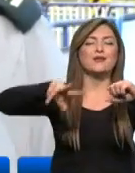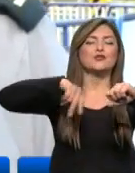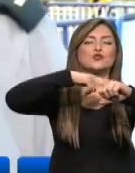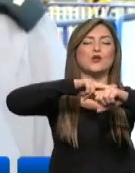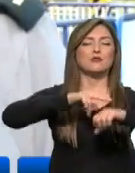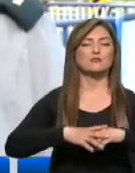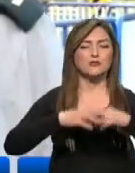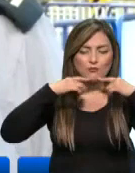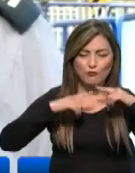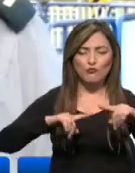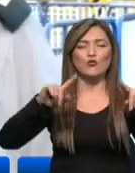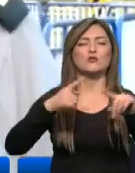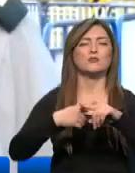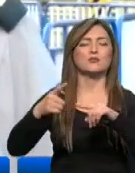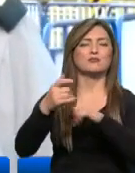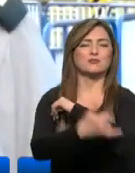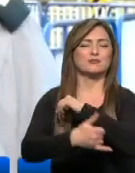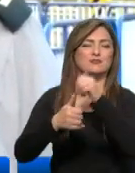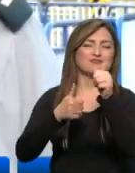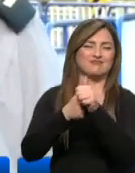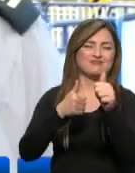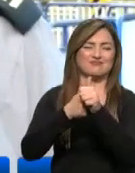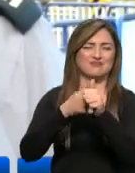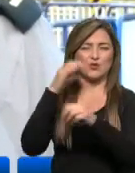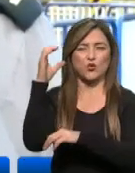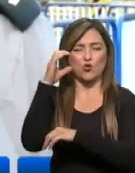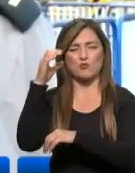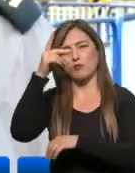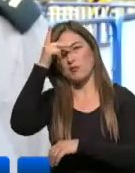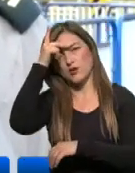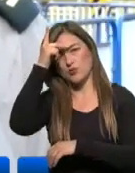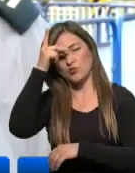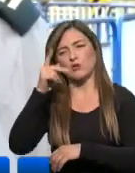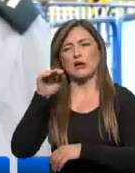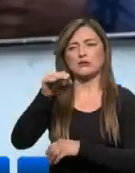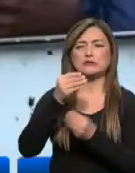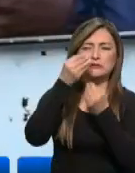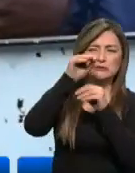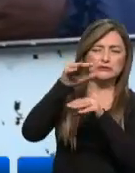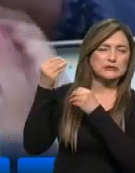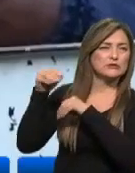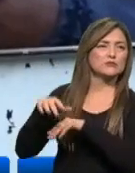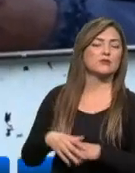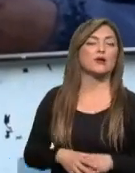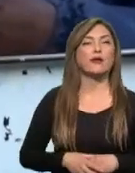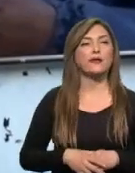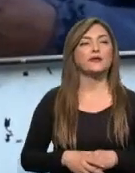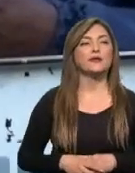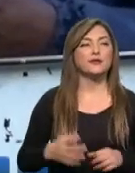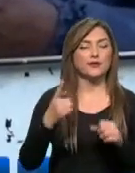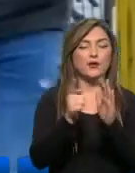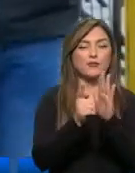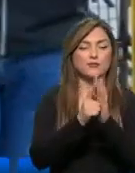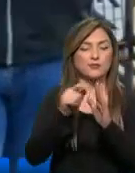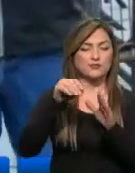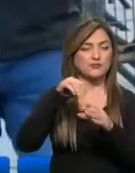nacional al menor desaparecido y se coordina con nuestros similares de Colombia. Luego de emitir la alerta tanto